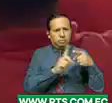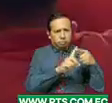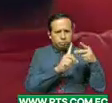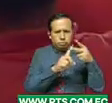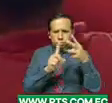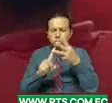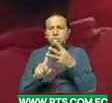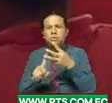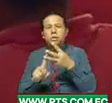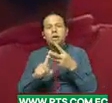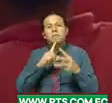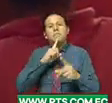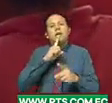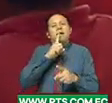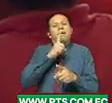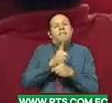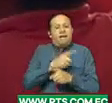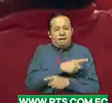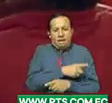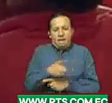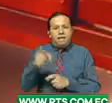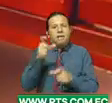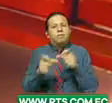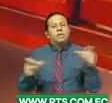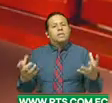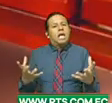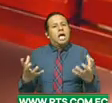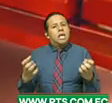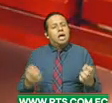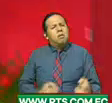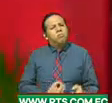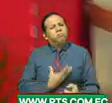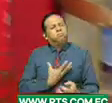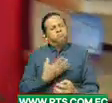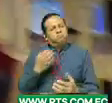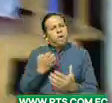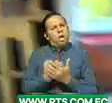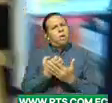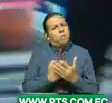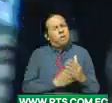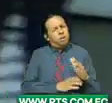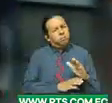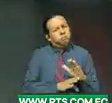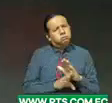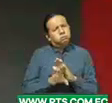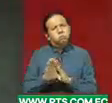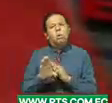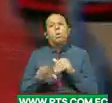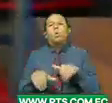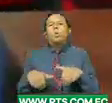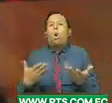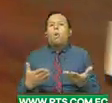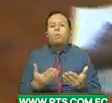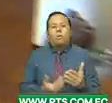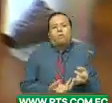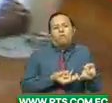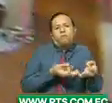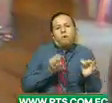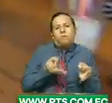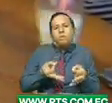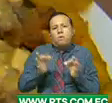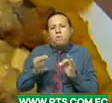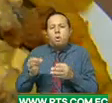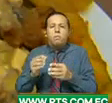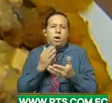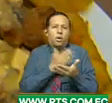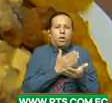duda reflejan las ganas de sus propietarios en mejorar sus economías, ofreciendo una amplia gastronomía ecuatoriana. Con ellos se